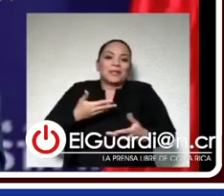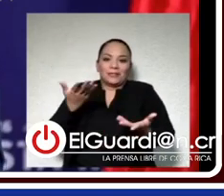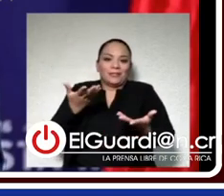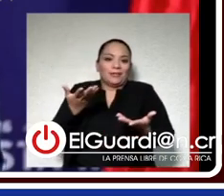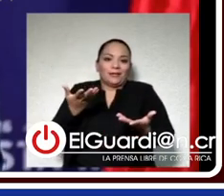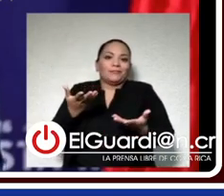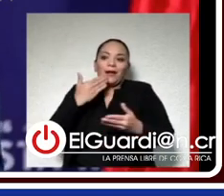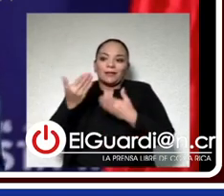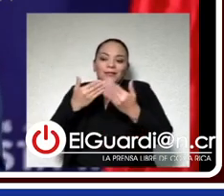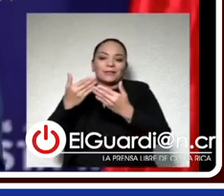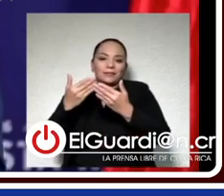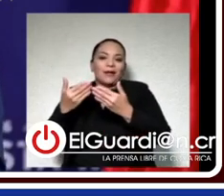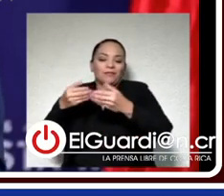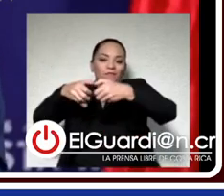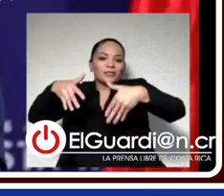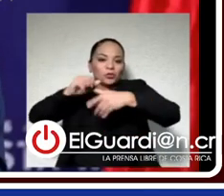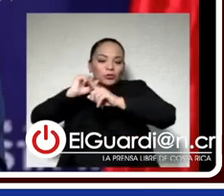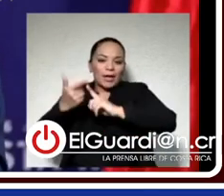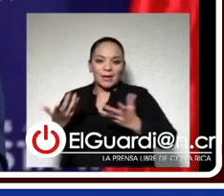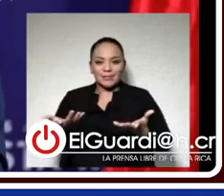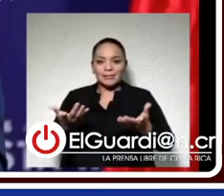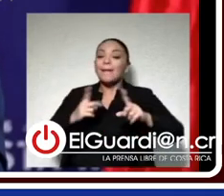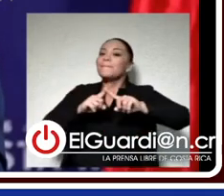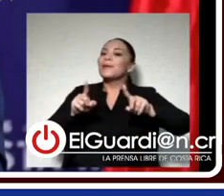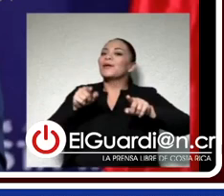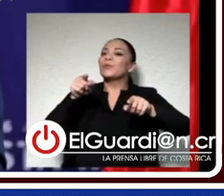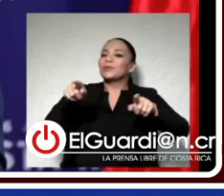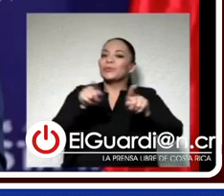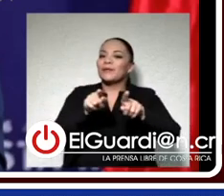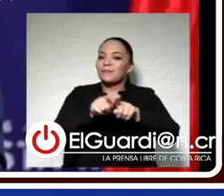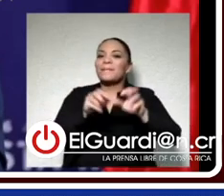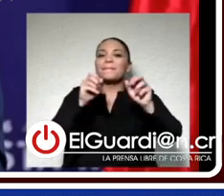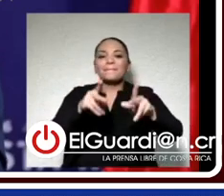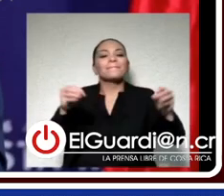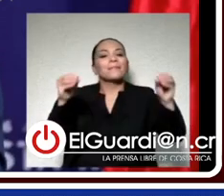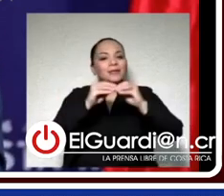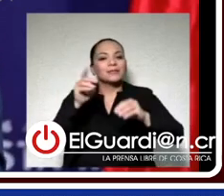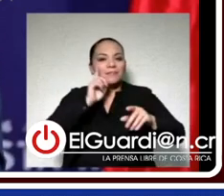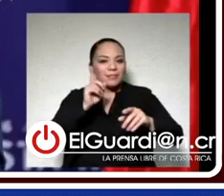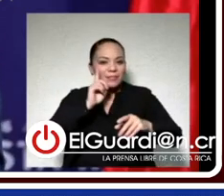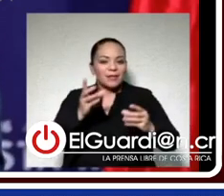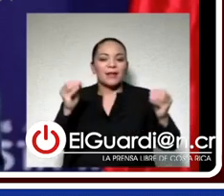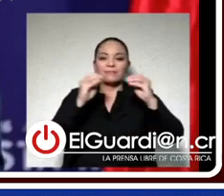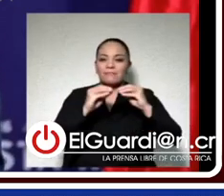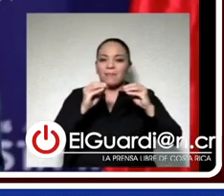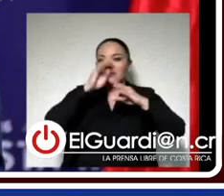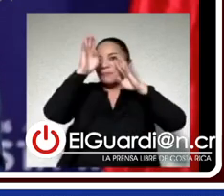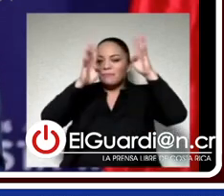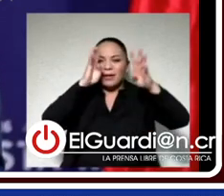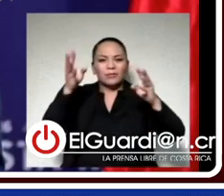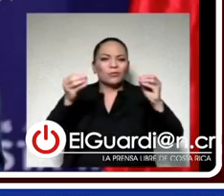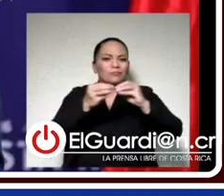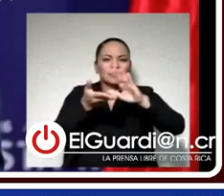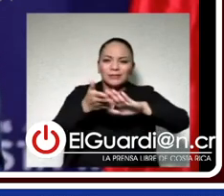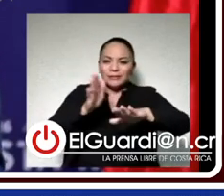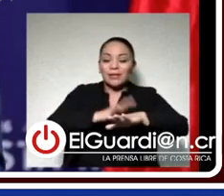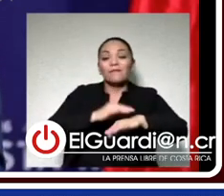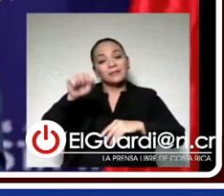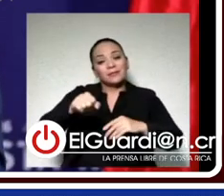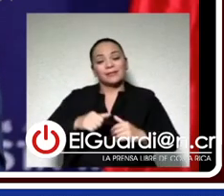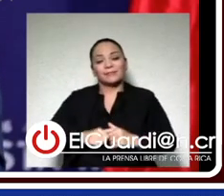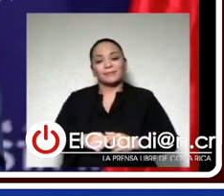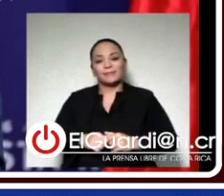Pero eso también permite más mentiras, más falsificaciones, más estafas.